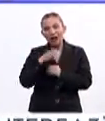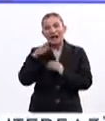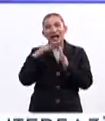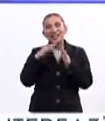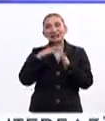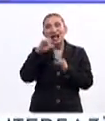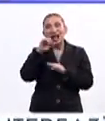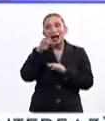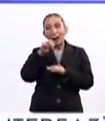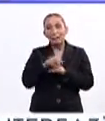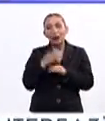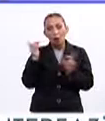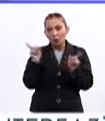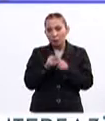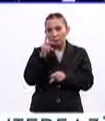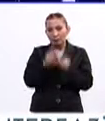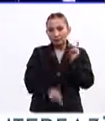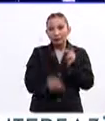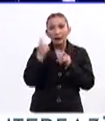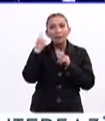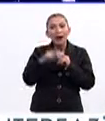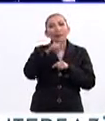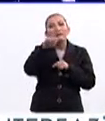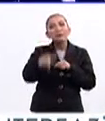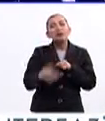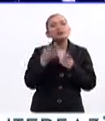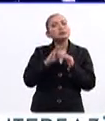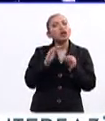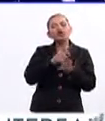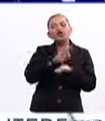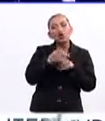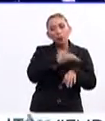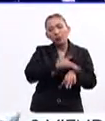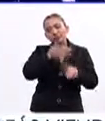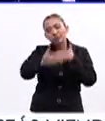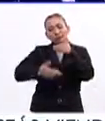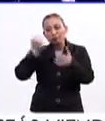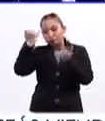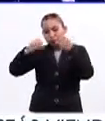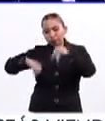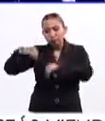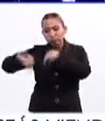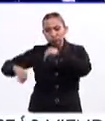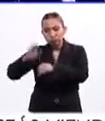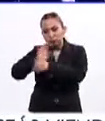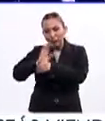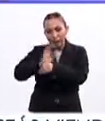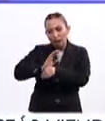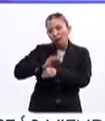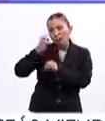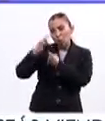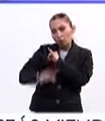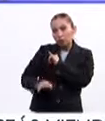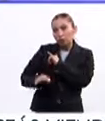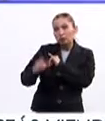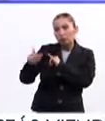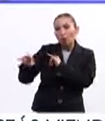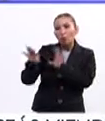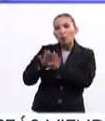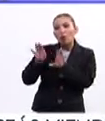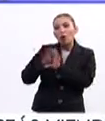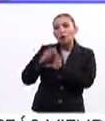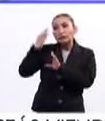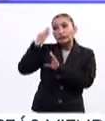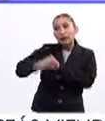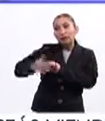Lam. Vamos a hacer una breve pausa para que después nos cuentes cómo fue todo el proceso de creación de este corto y pues finalmente cómo fue